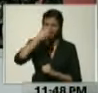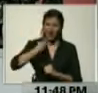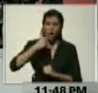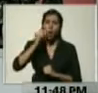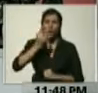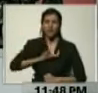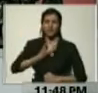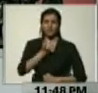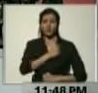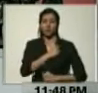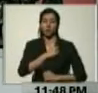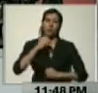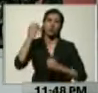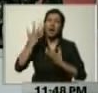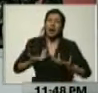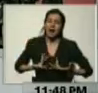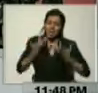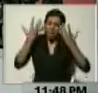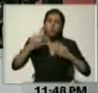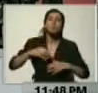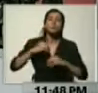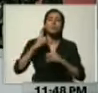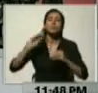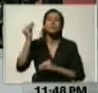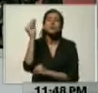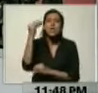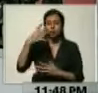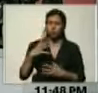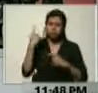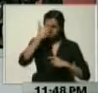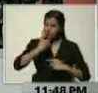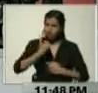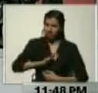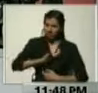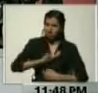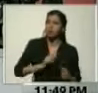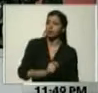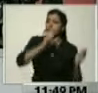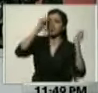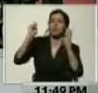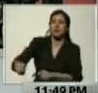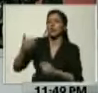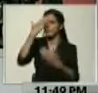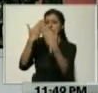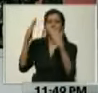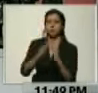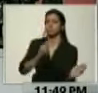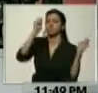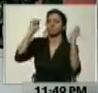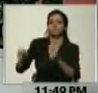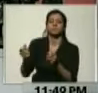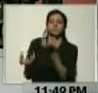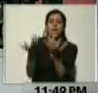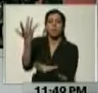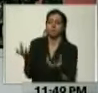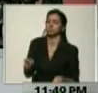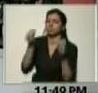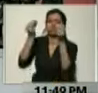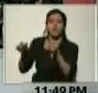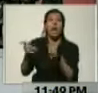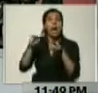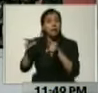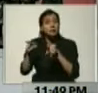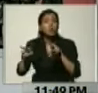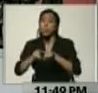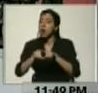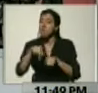hasta las puertas de su casa siendo encontrada por sus hijos. Fascismo puro. Y así andan acusándose los de Voluntad Popular y